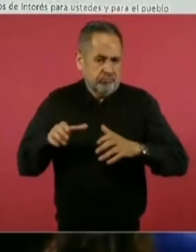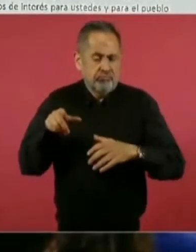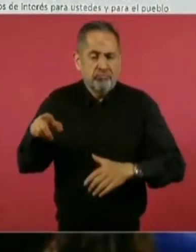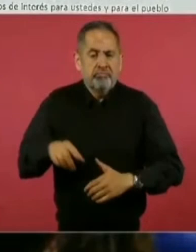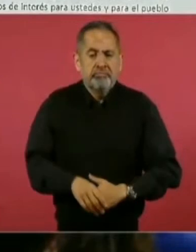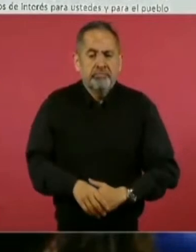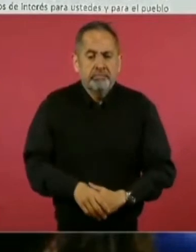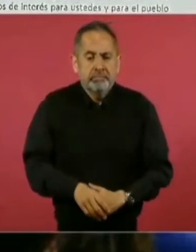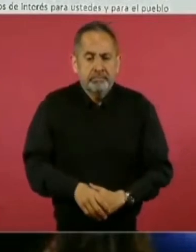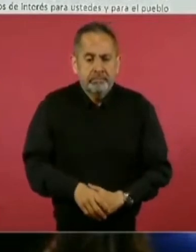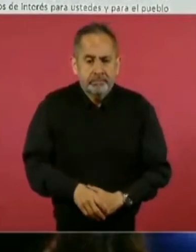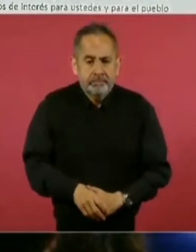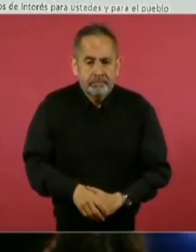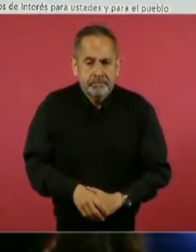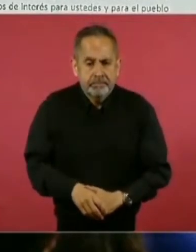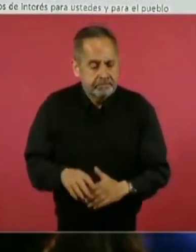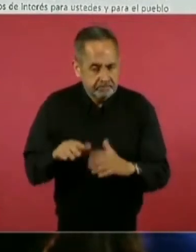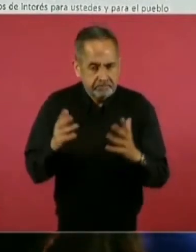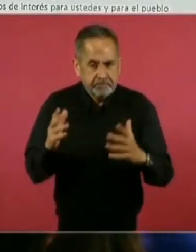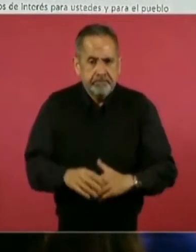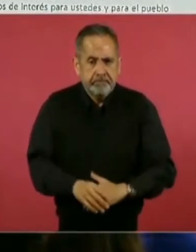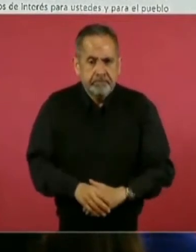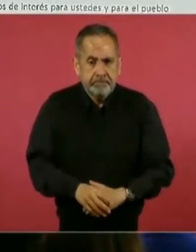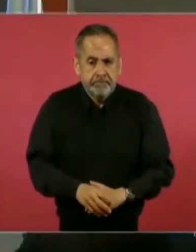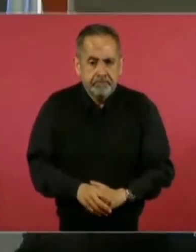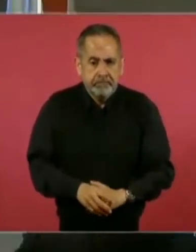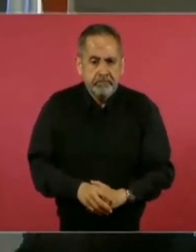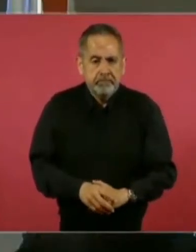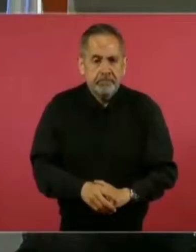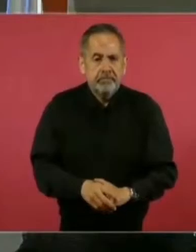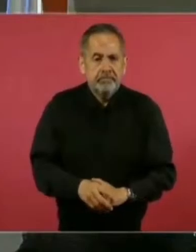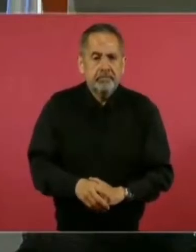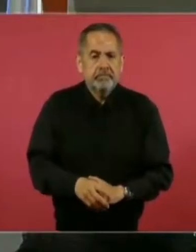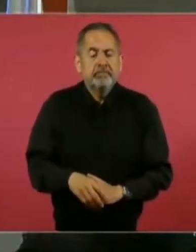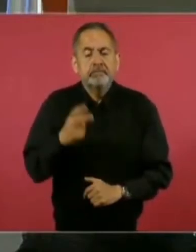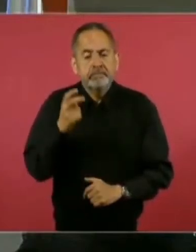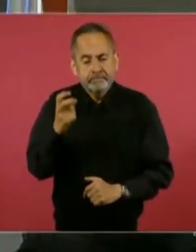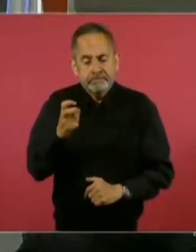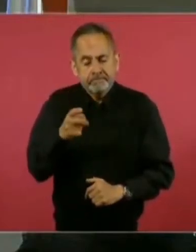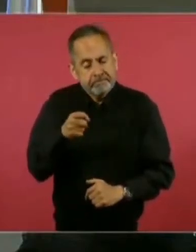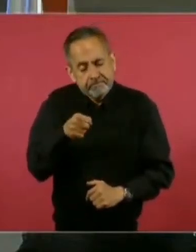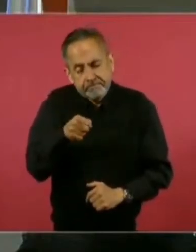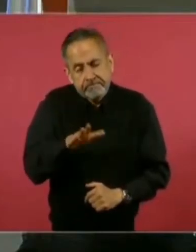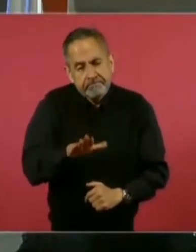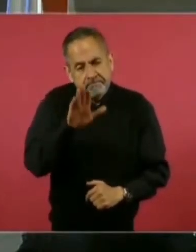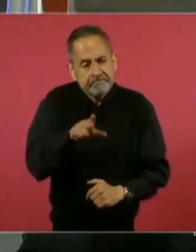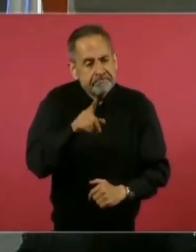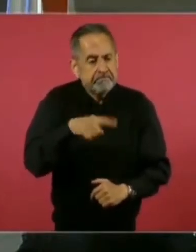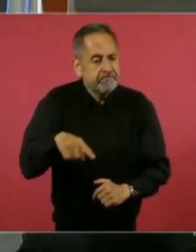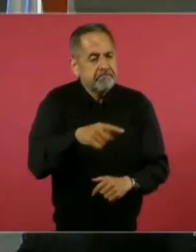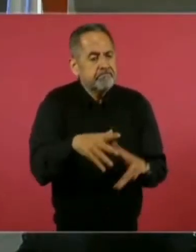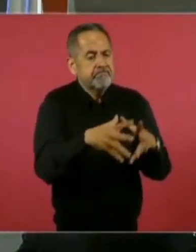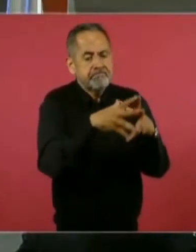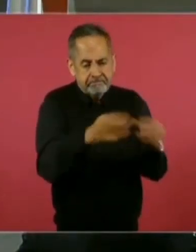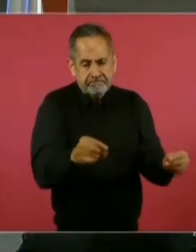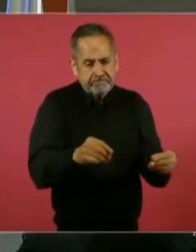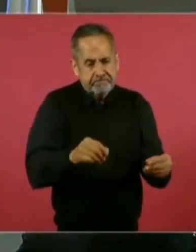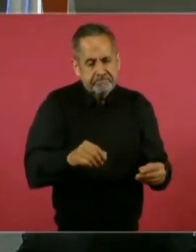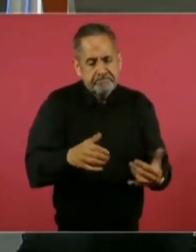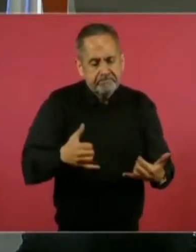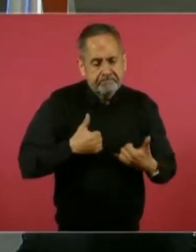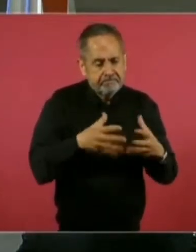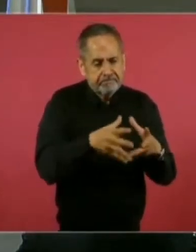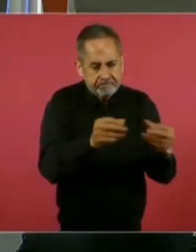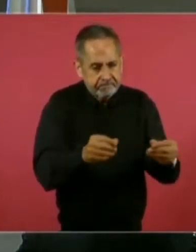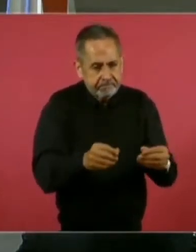Adelante. En consecuencia, por la presunta participación en la desaparición de los jóvenes, se